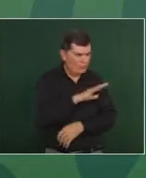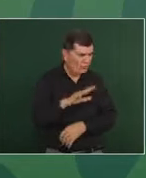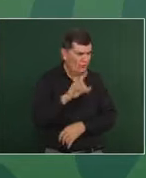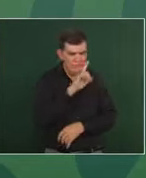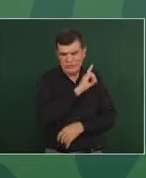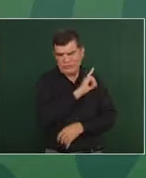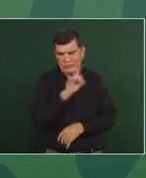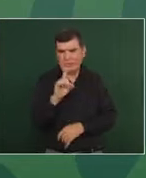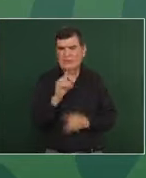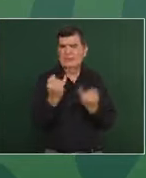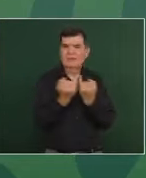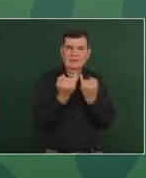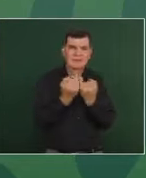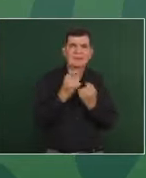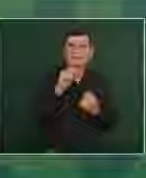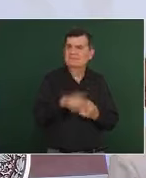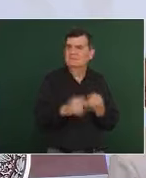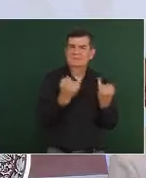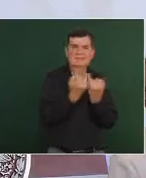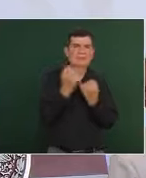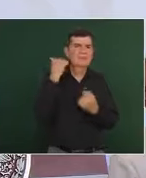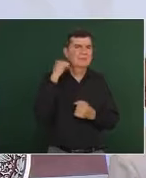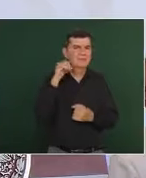Aquí también me pasaba en Acapulco,